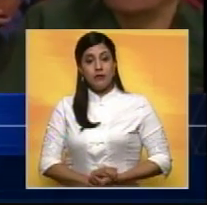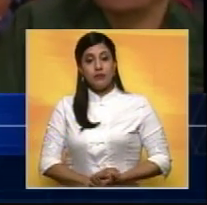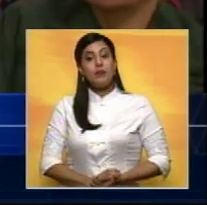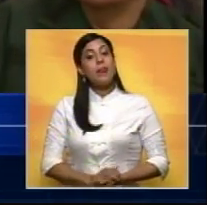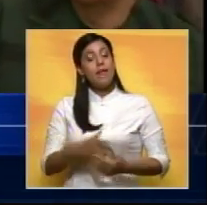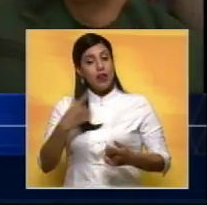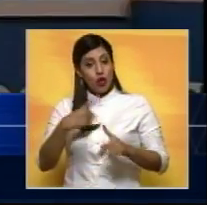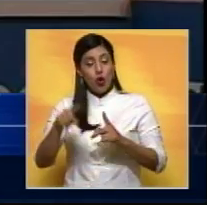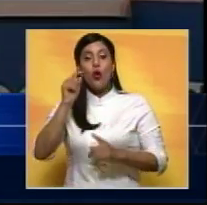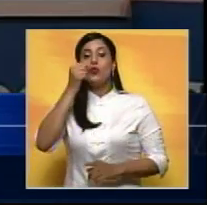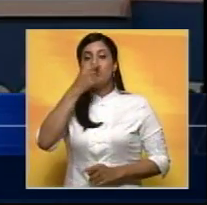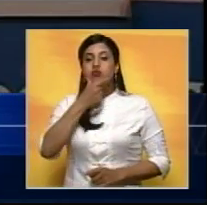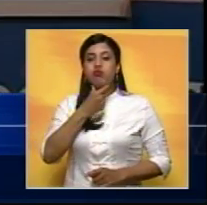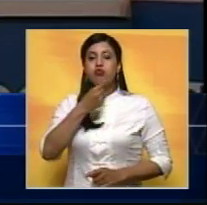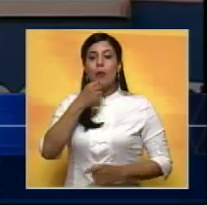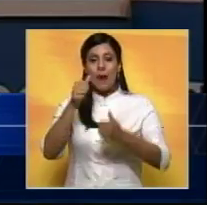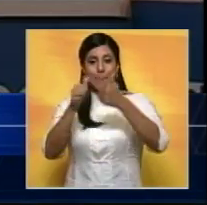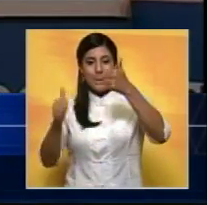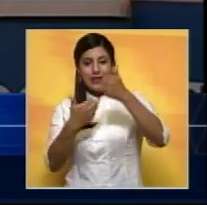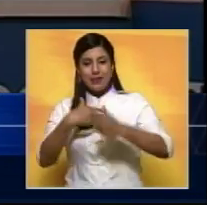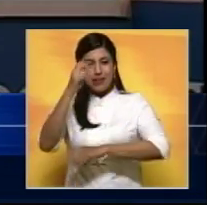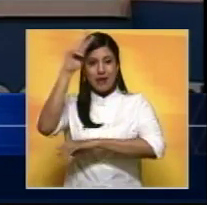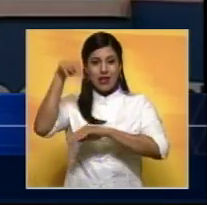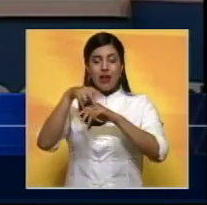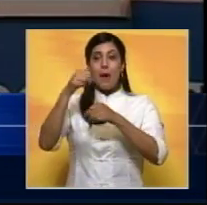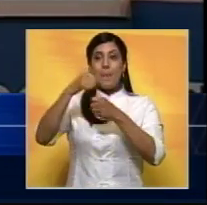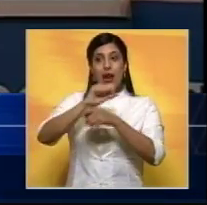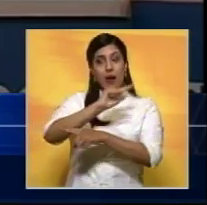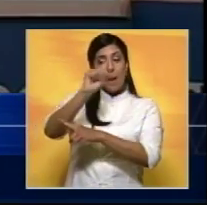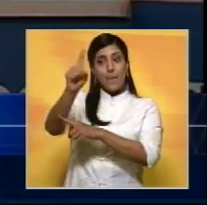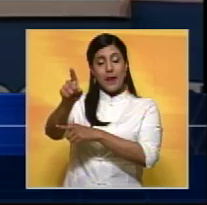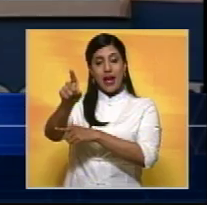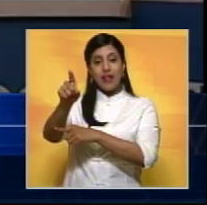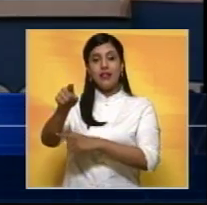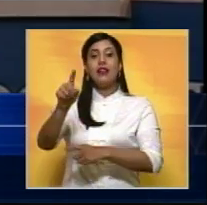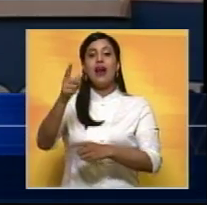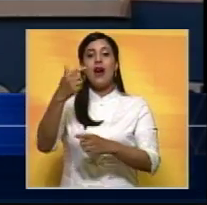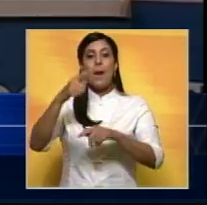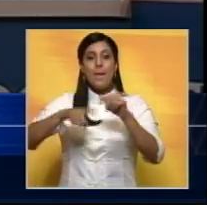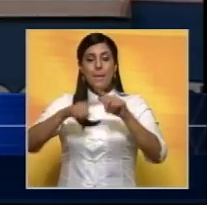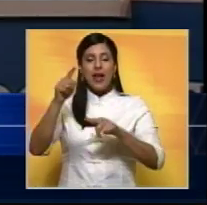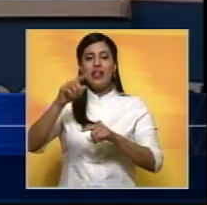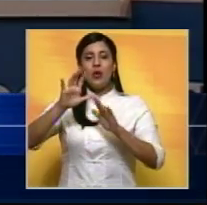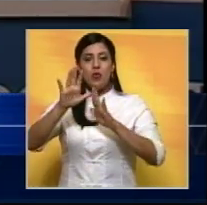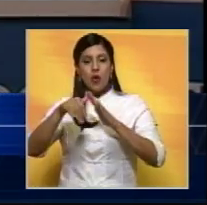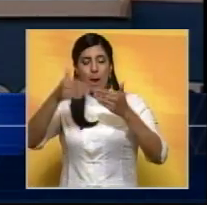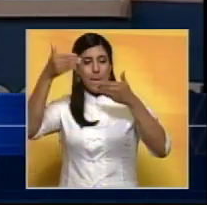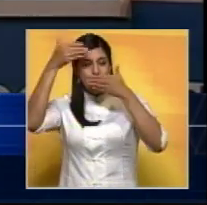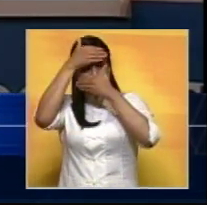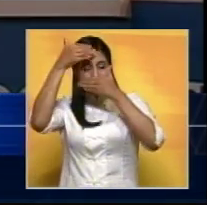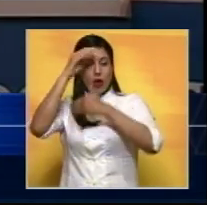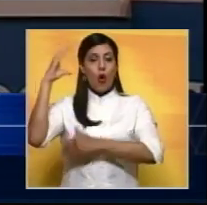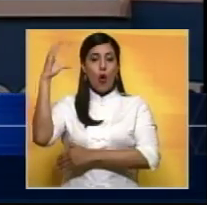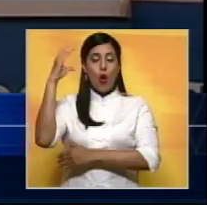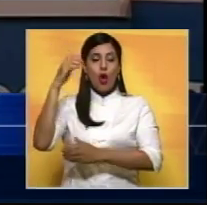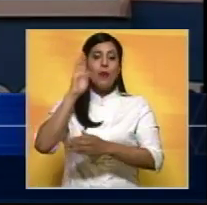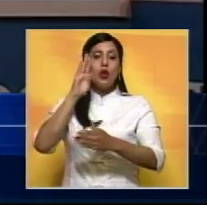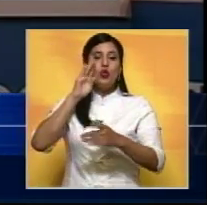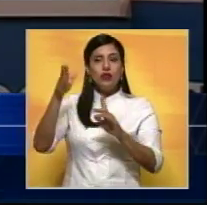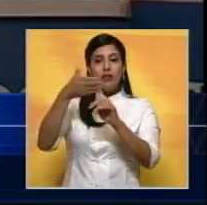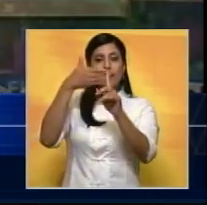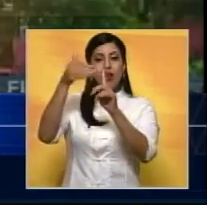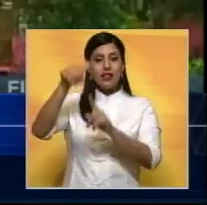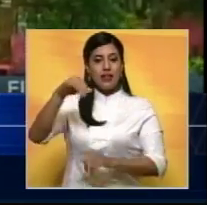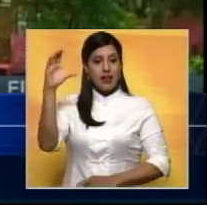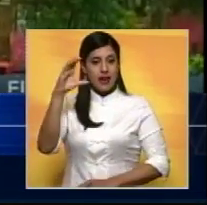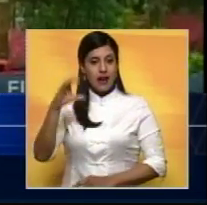Y Tomás Guanipa también, que lo mandaron de Maracaibo y lo mandaron malamañoso con los paramilitares colombianos a llenar de violencia